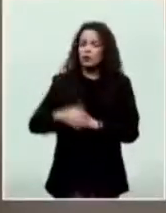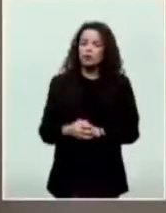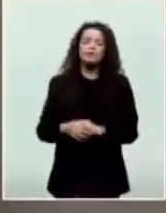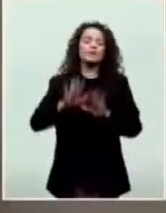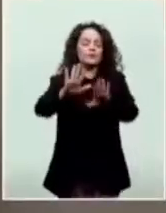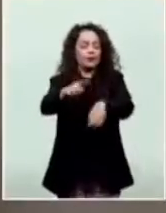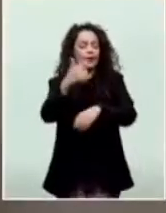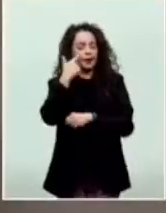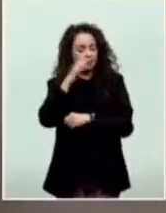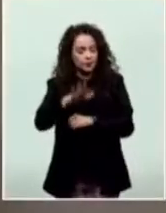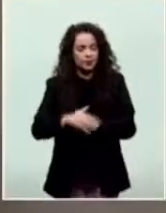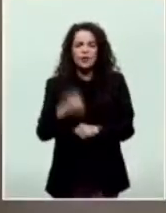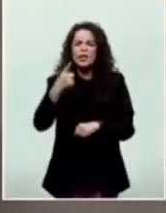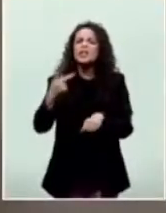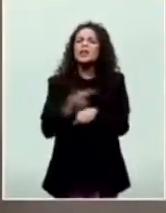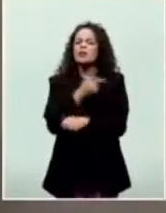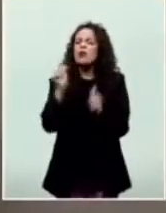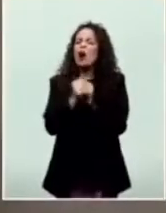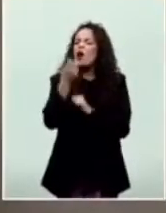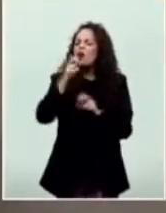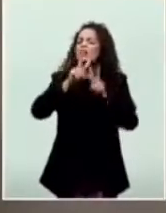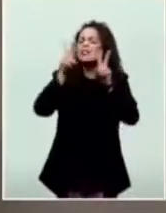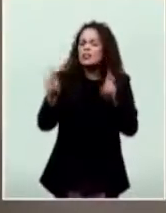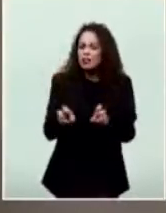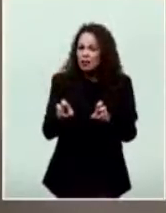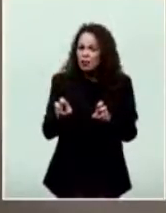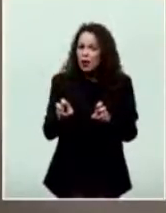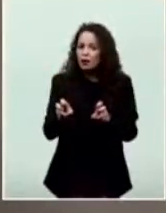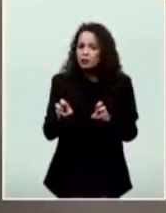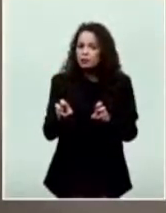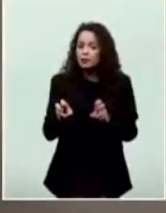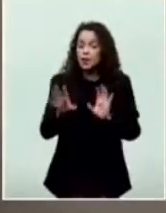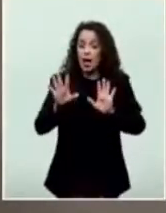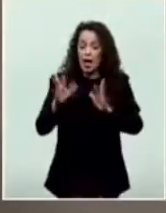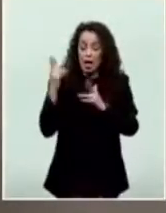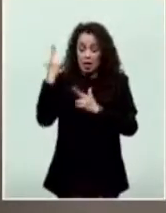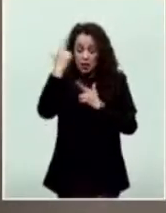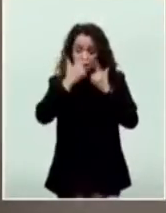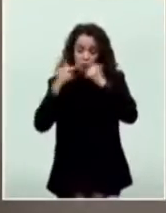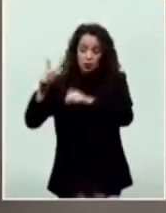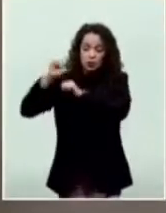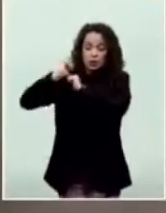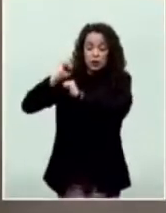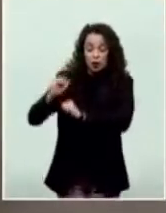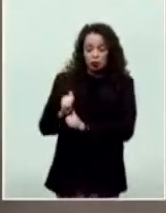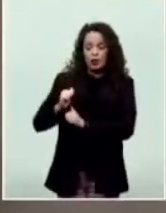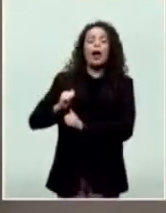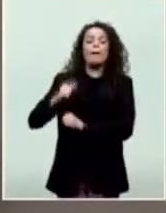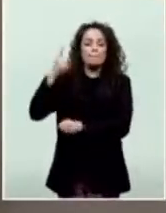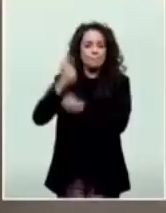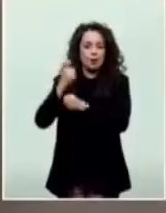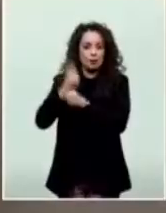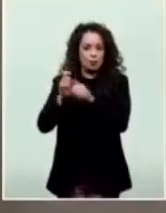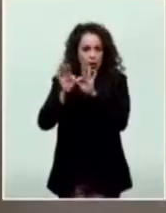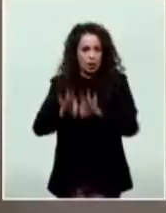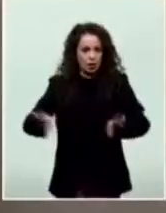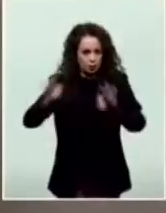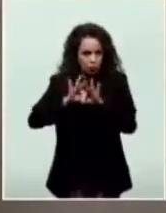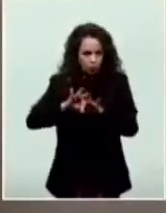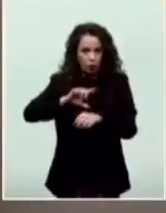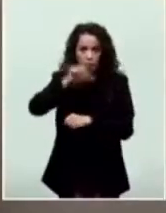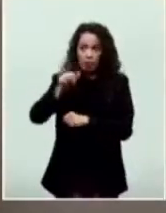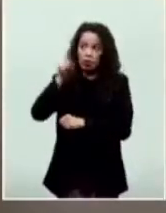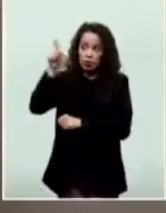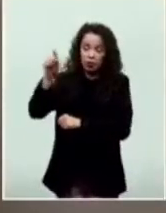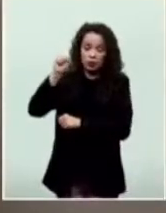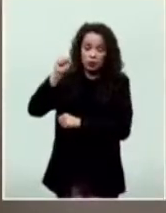normalmente en esos casos es que se interpone la revisión por la autoridad y la Corte genera un acuerdo para